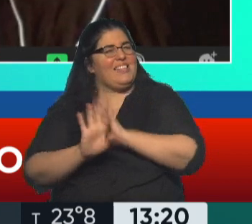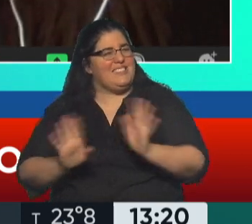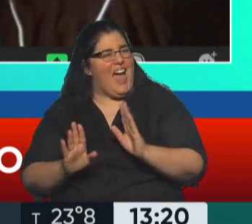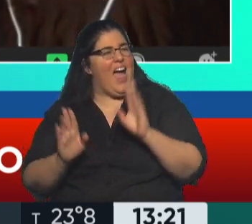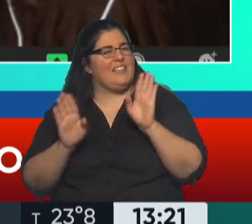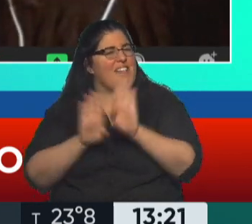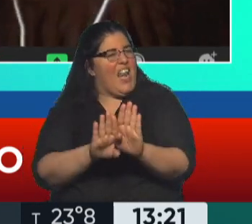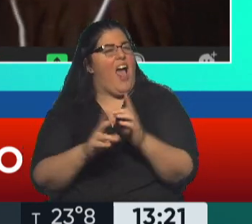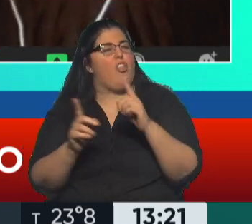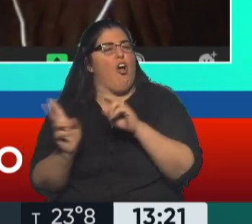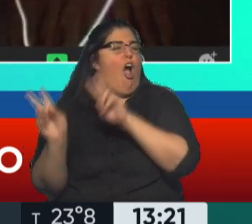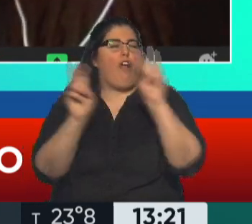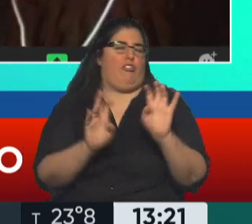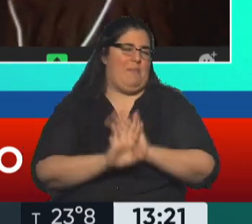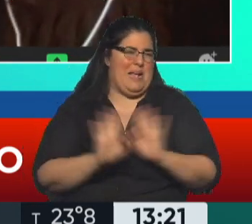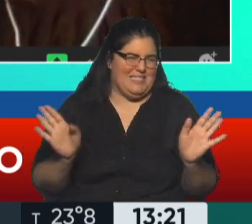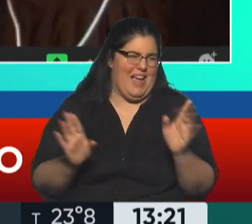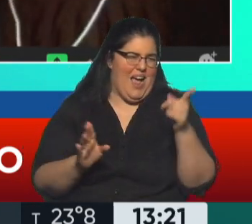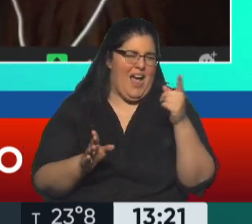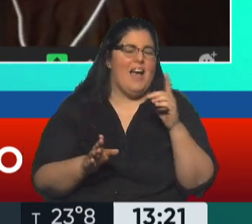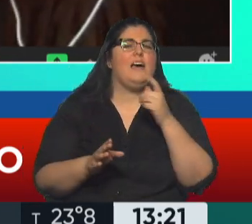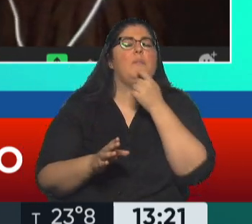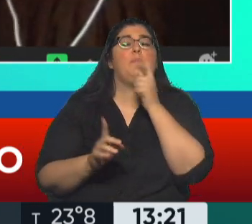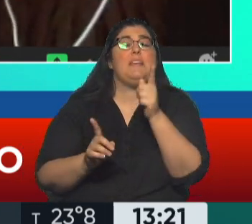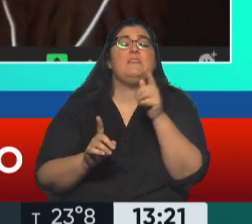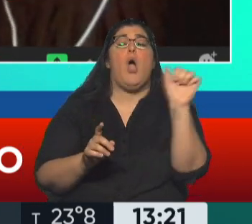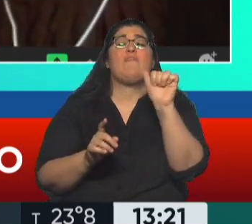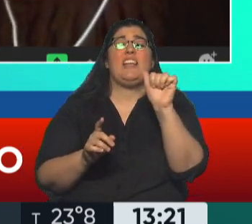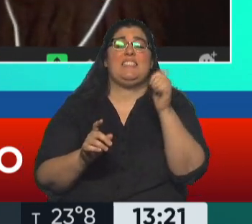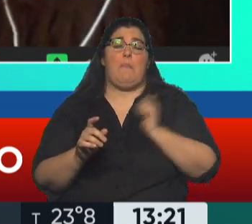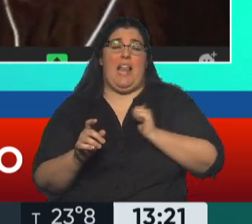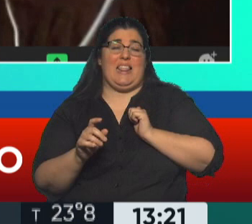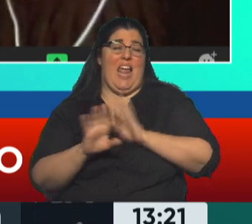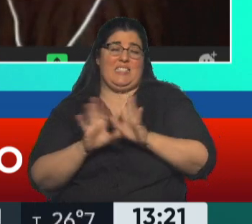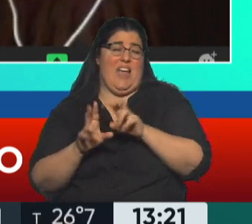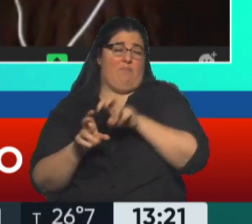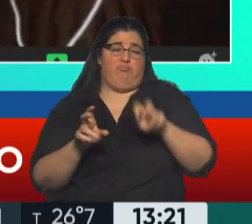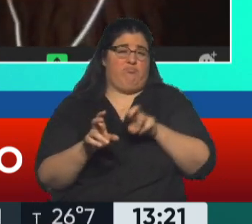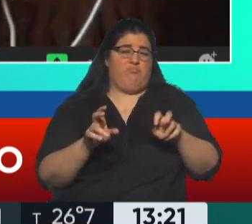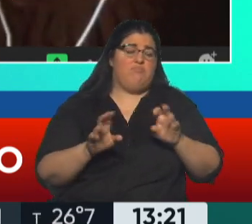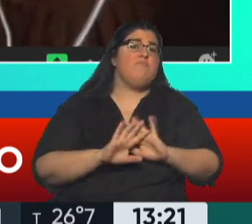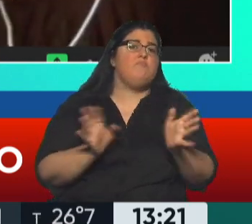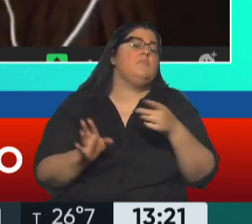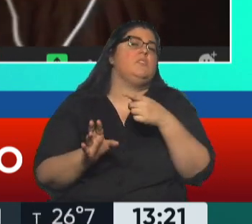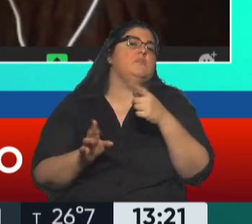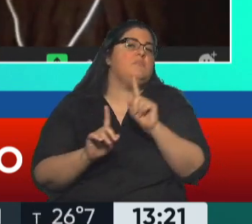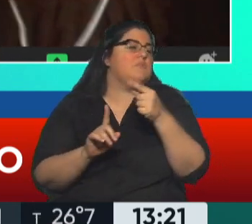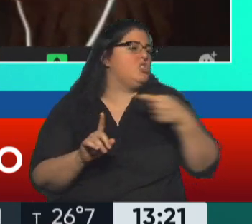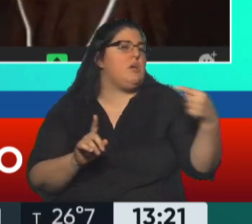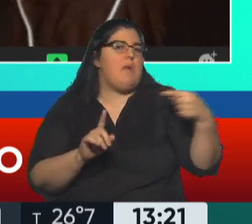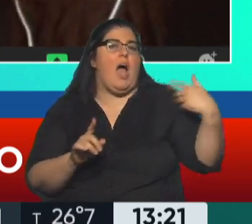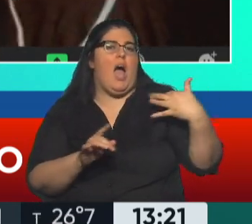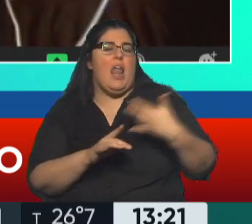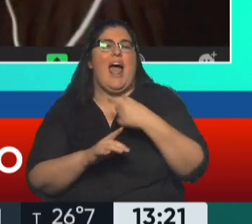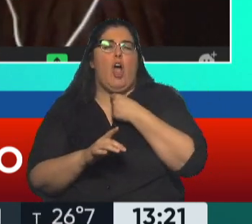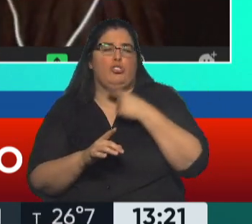El retiro de las últimas tropas de Estados Unidos, de Afganistán, el 31, bueno, las últimas semanas de